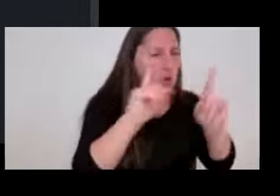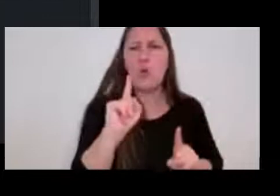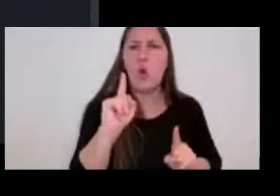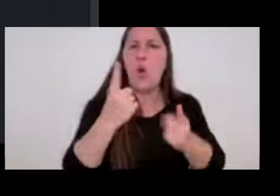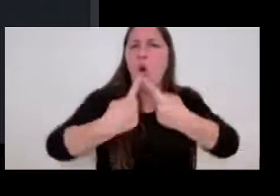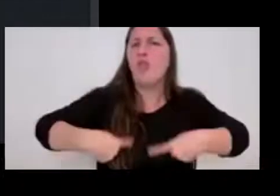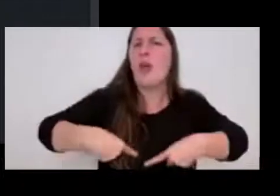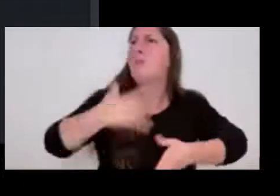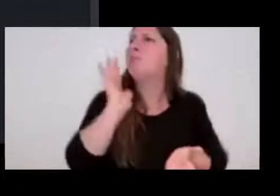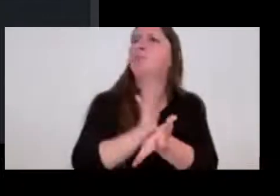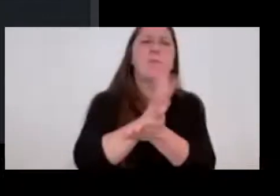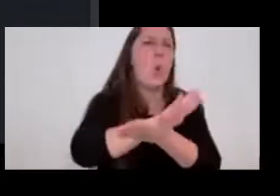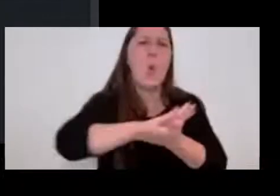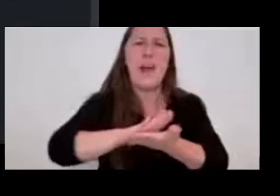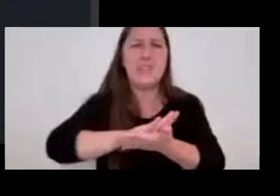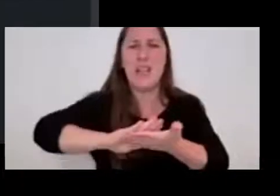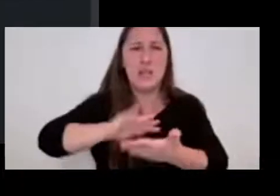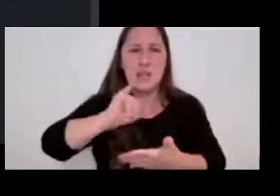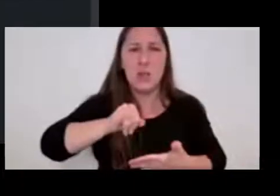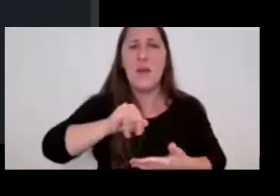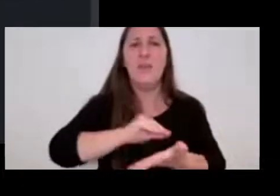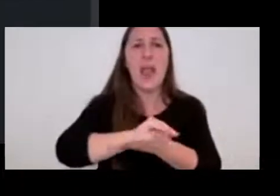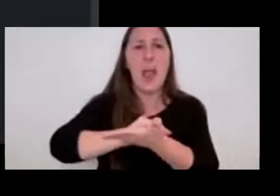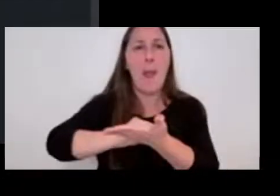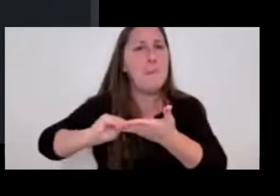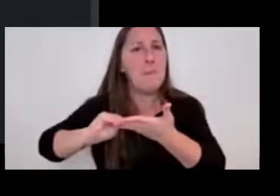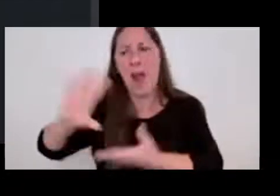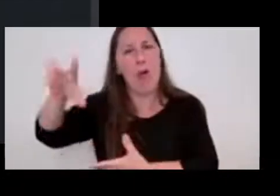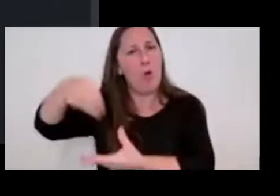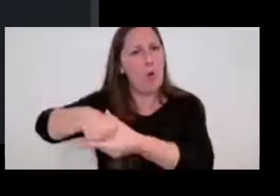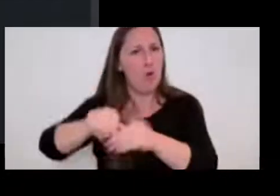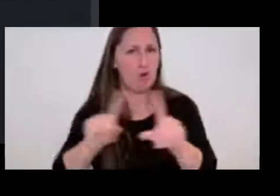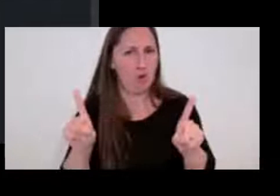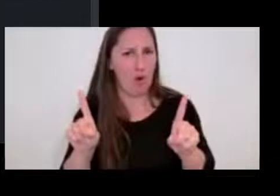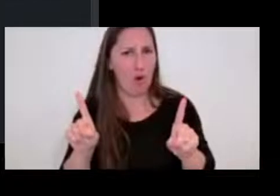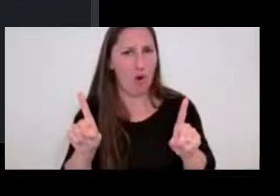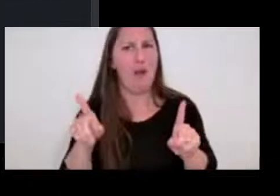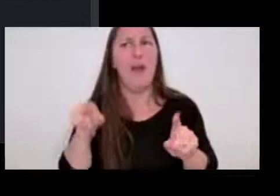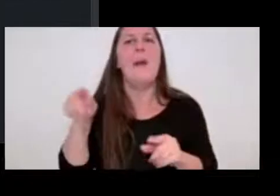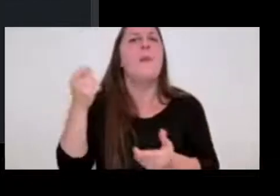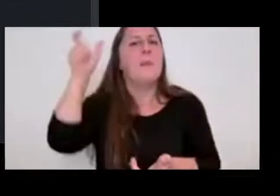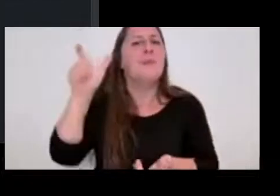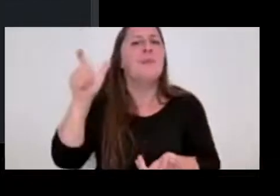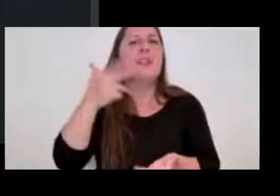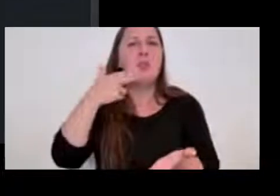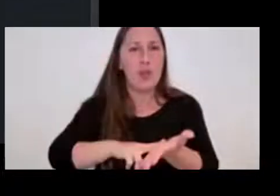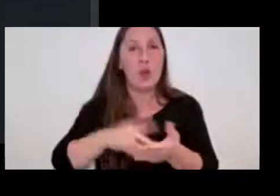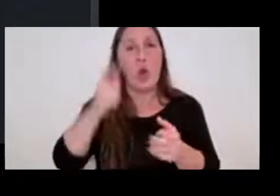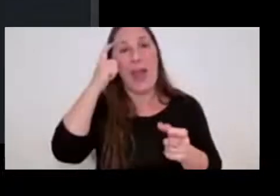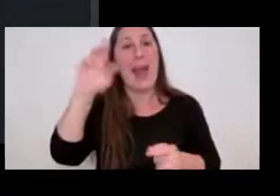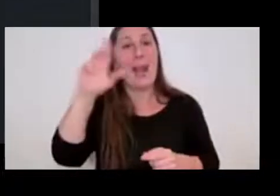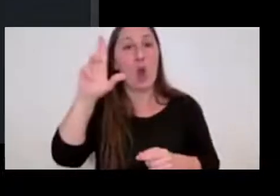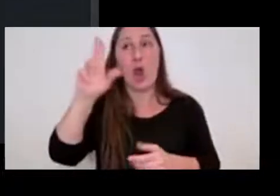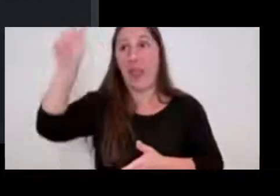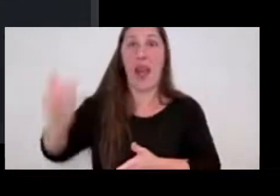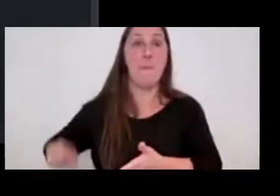básica. En donde el empleado no se meta en todo. A ver, él es el sujeto del impuesto. Cualquier error del empleador, él es